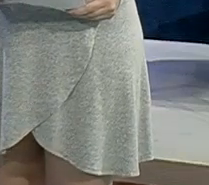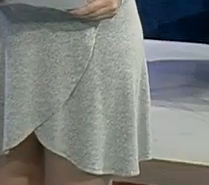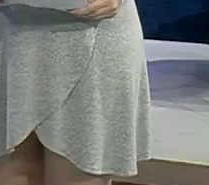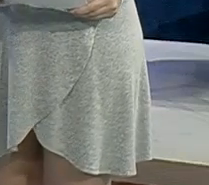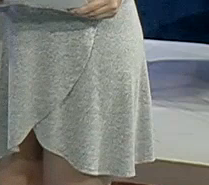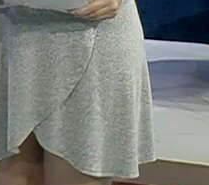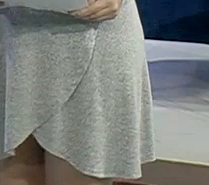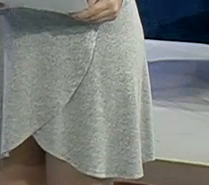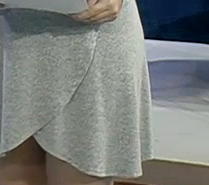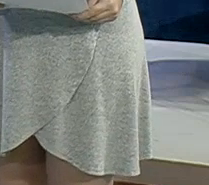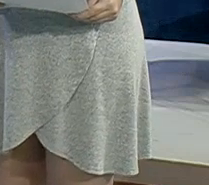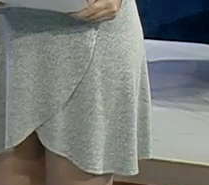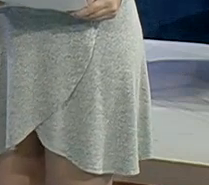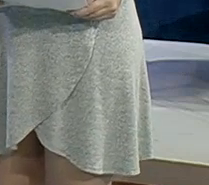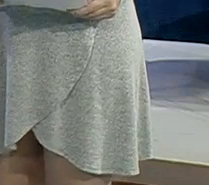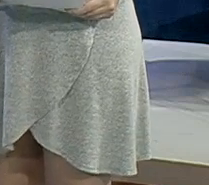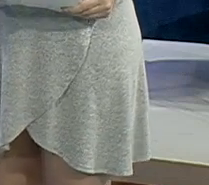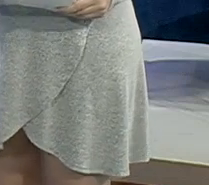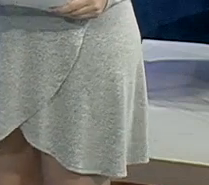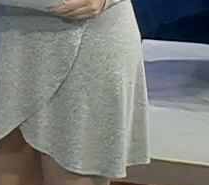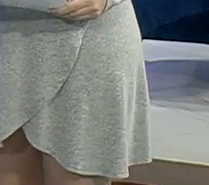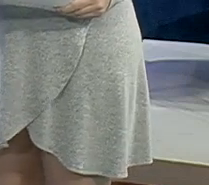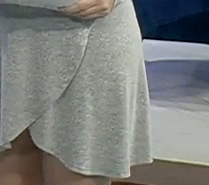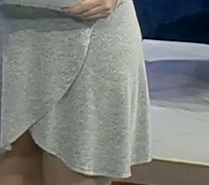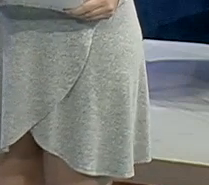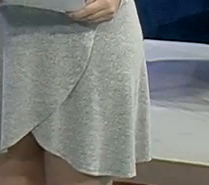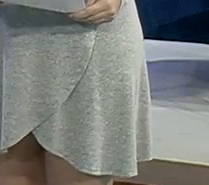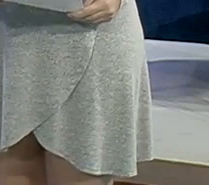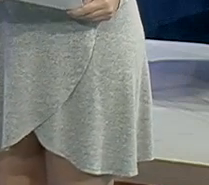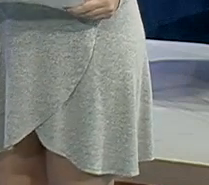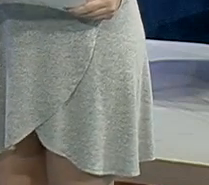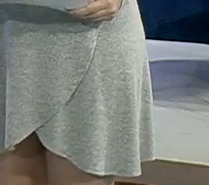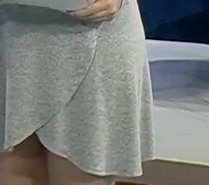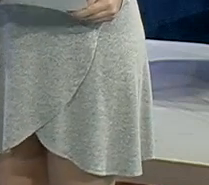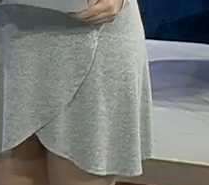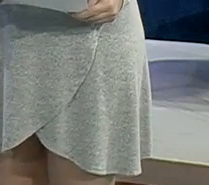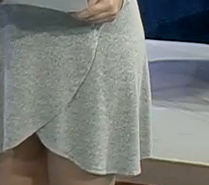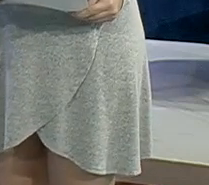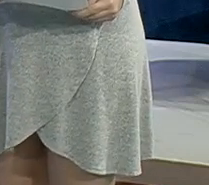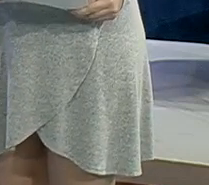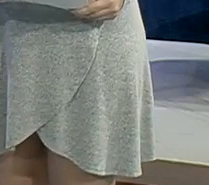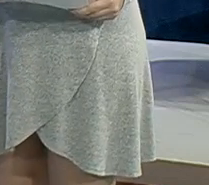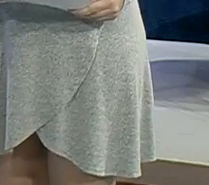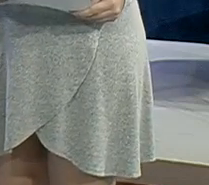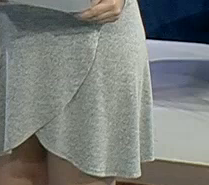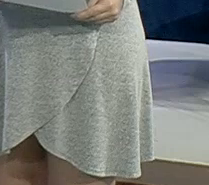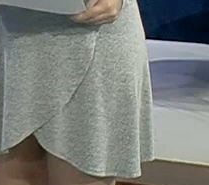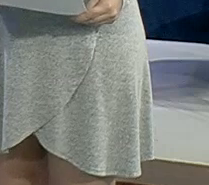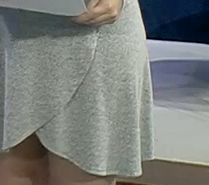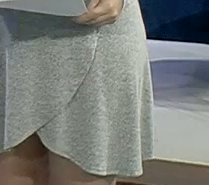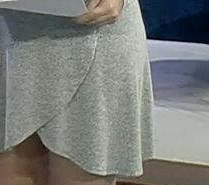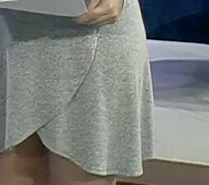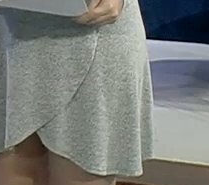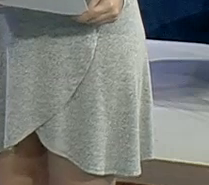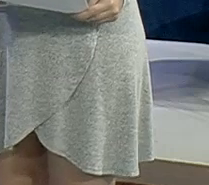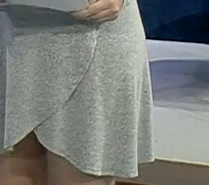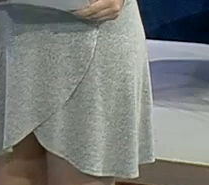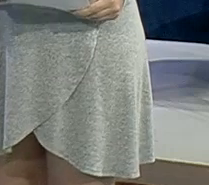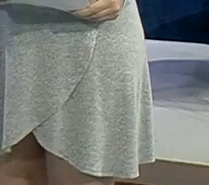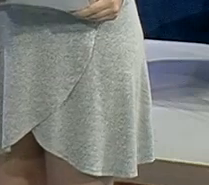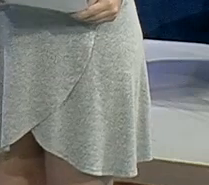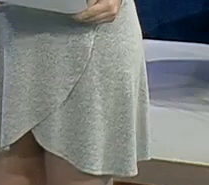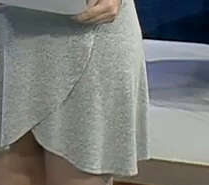homenaje a las fiestas de Guayaquil este fin de semana, con muchas energías, con mucho ánimo. Arrancamos esta semana en este día lunes, donde vamos